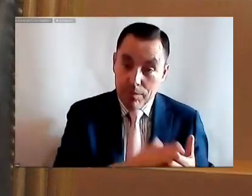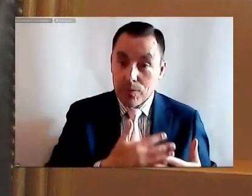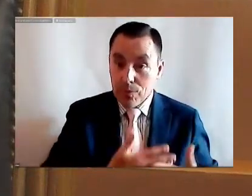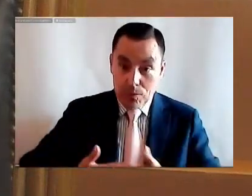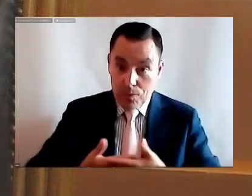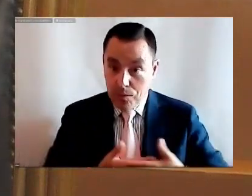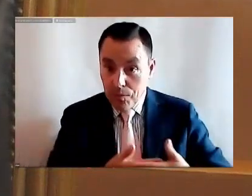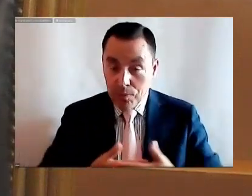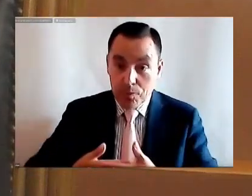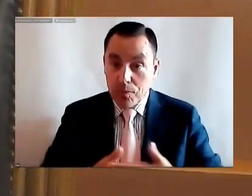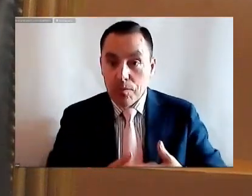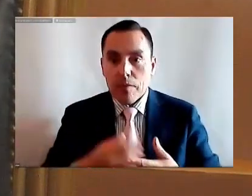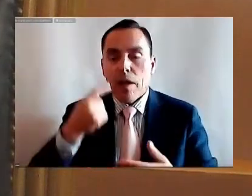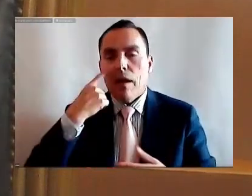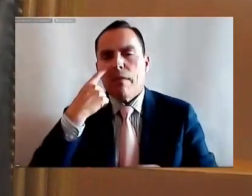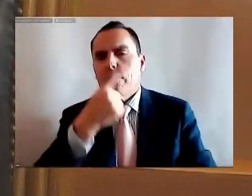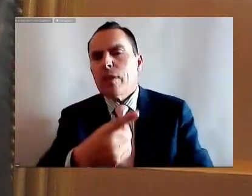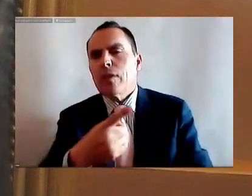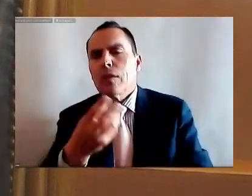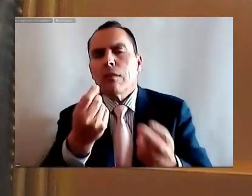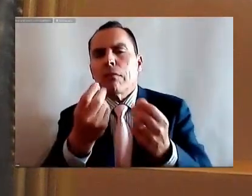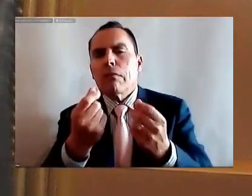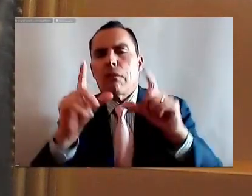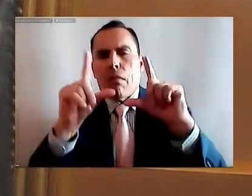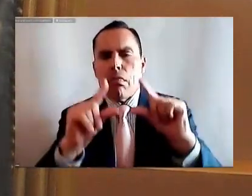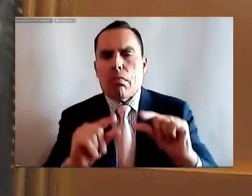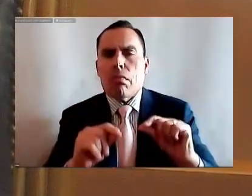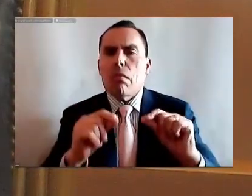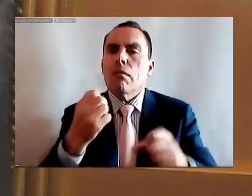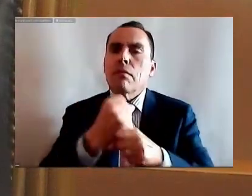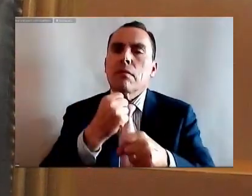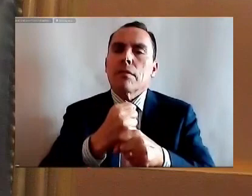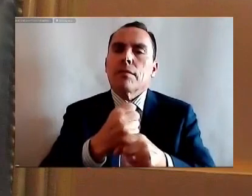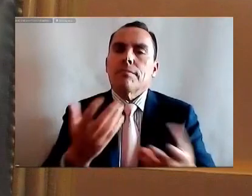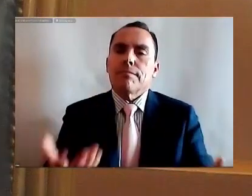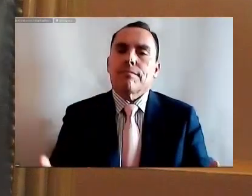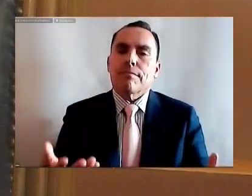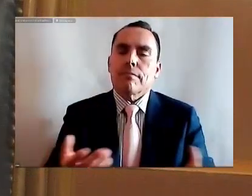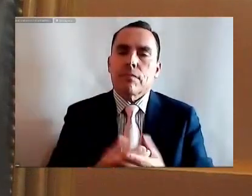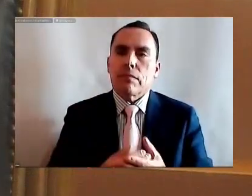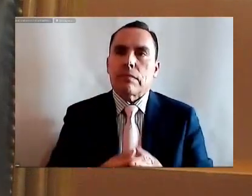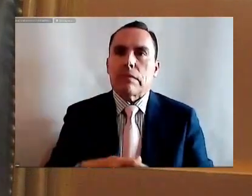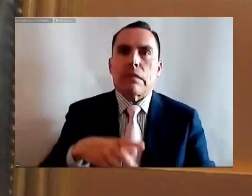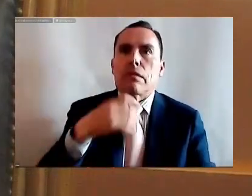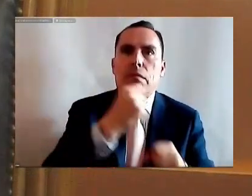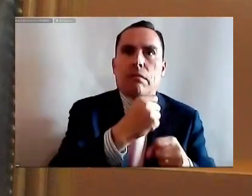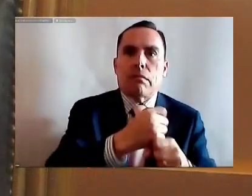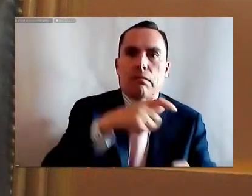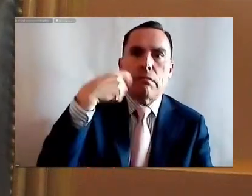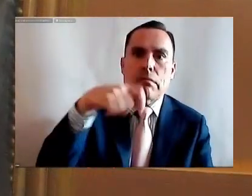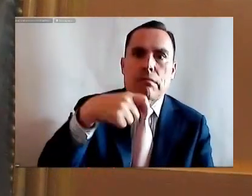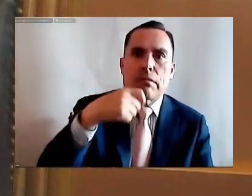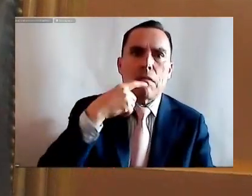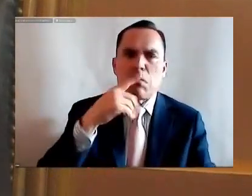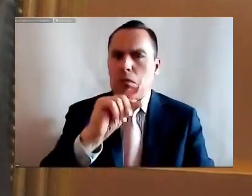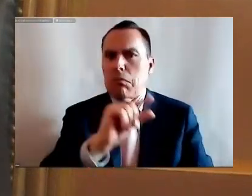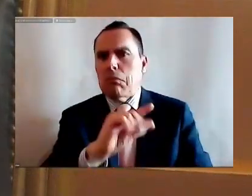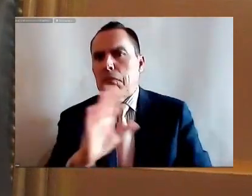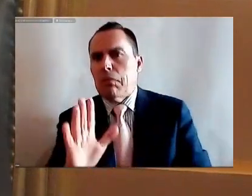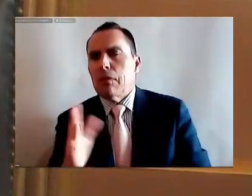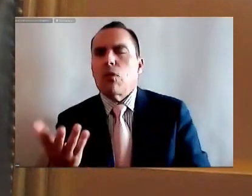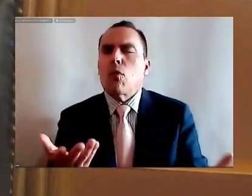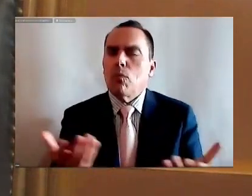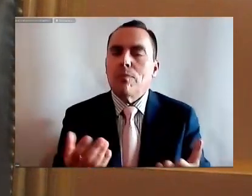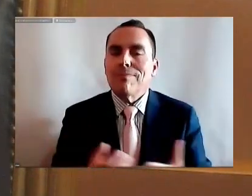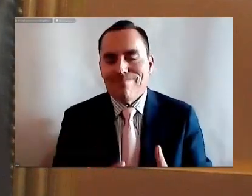idea de costo de la trabajadora, esto de que la trabajadora es cara, que la trabajadora se desentiende, todos estos prejuicios